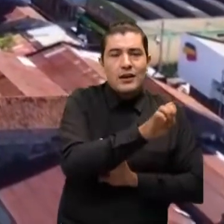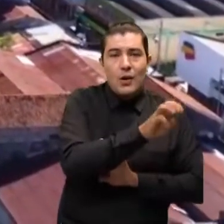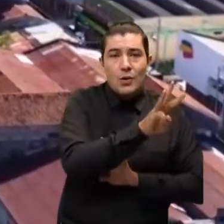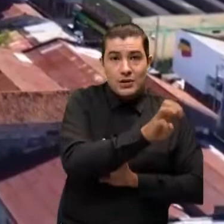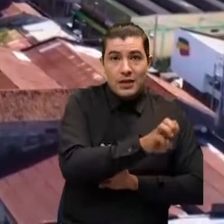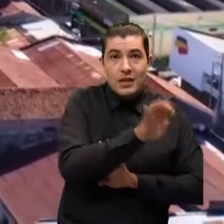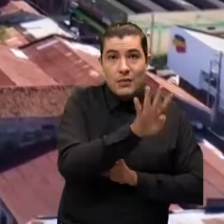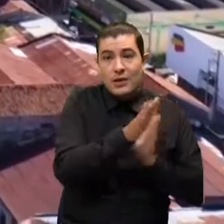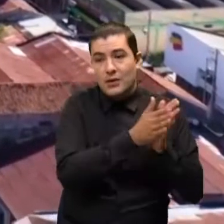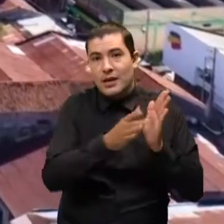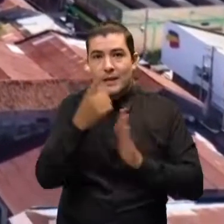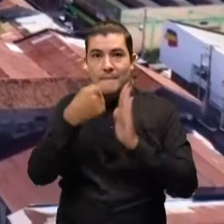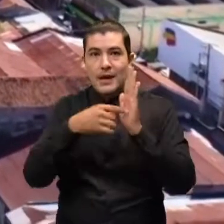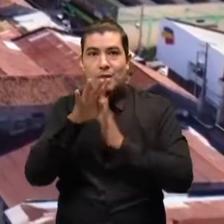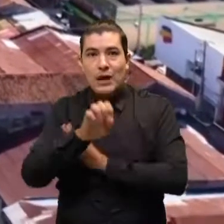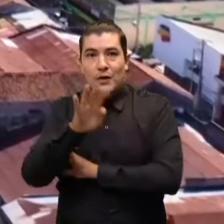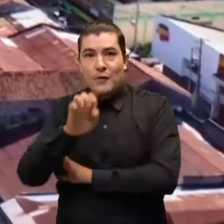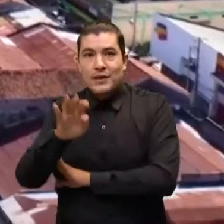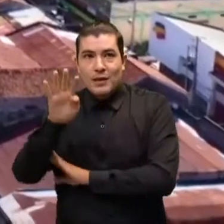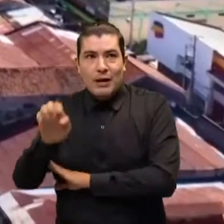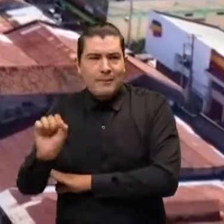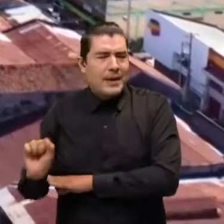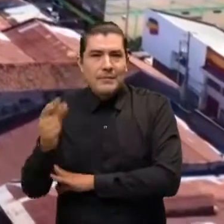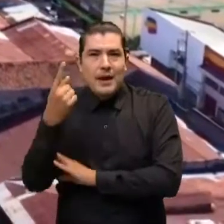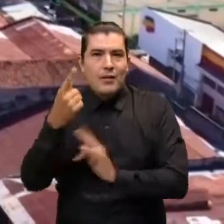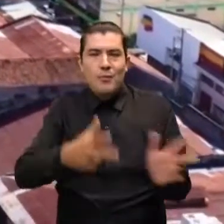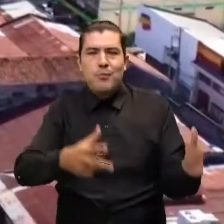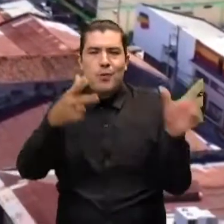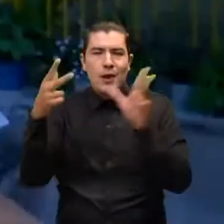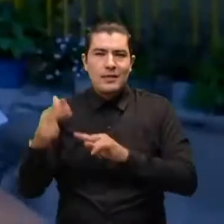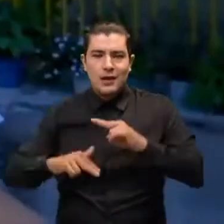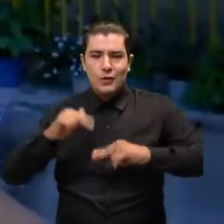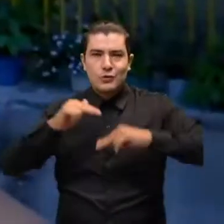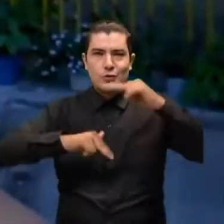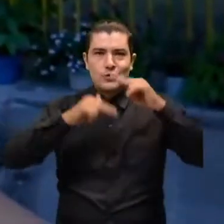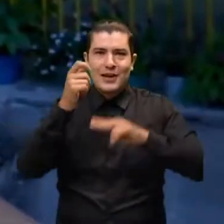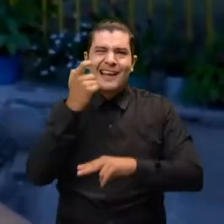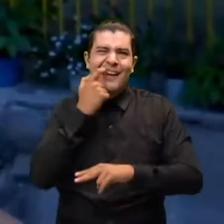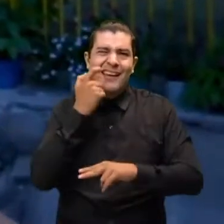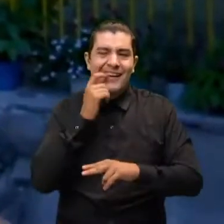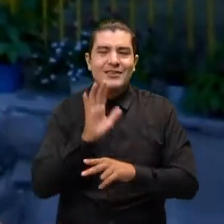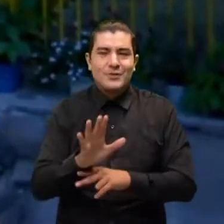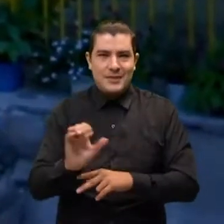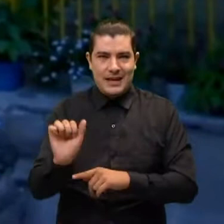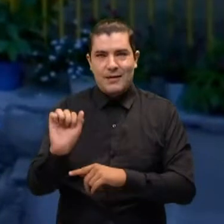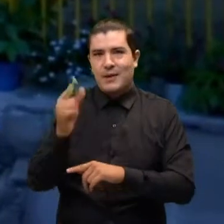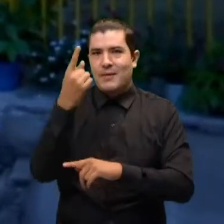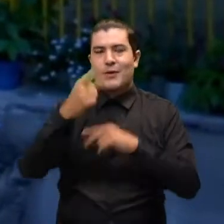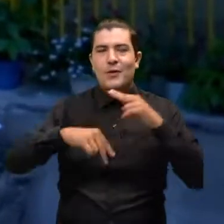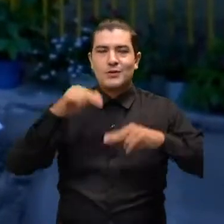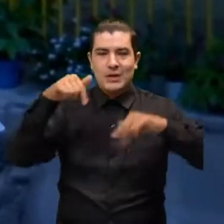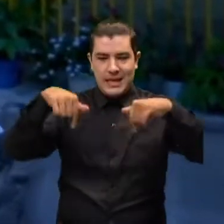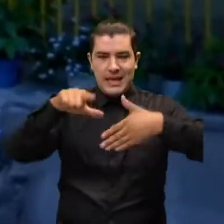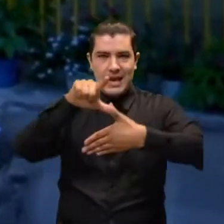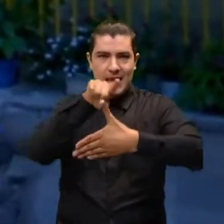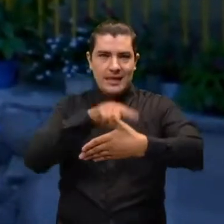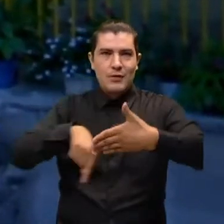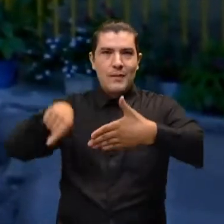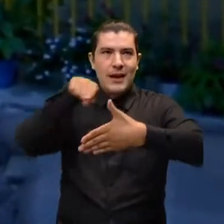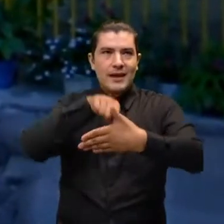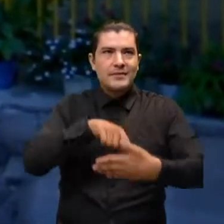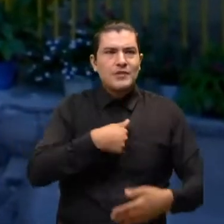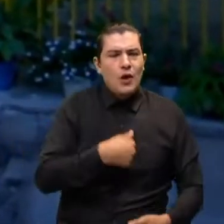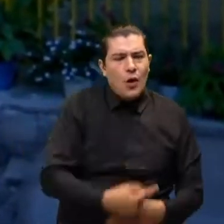antiguo de la ciudad y el primero colgante en hierro construido en Latinoamérica. Yo bajo a la 1, 2 de la mañana a pescar